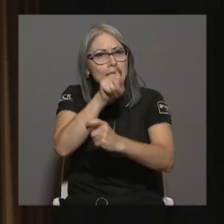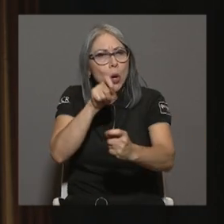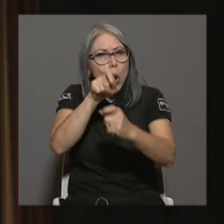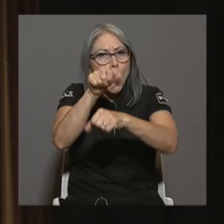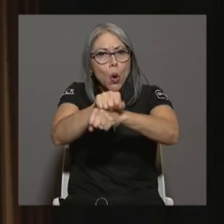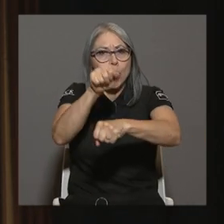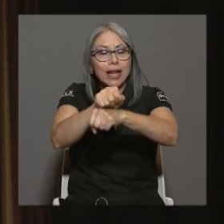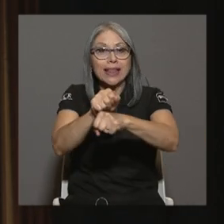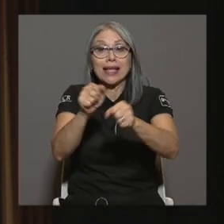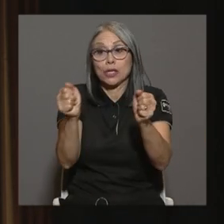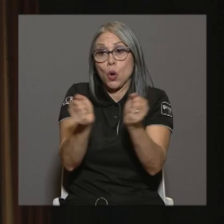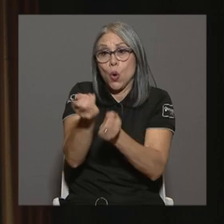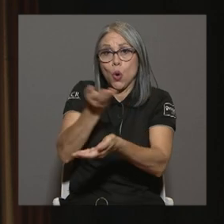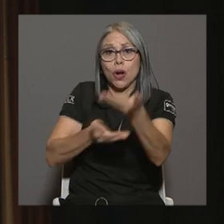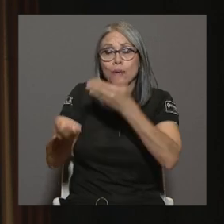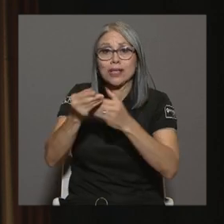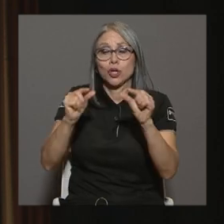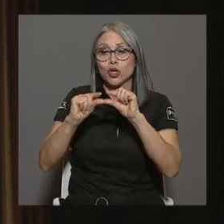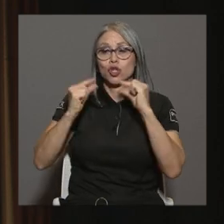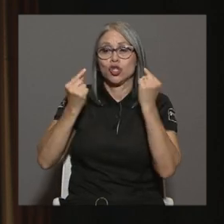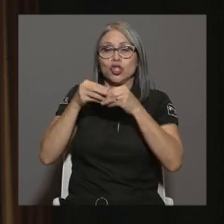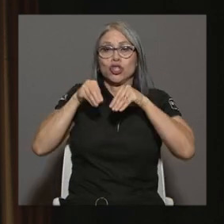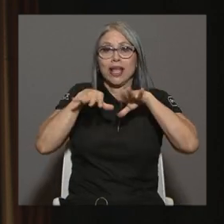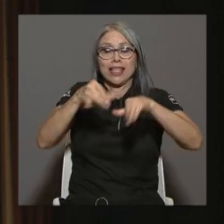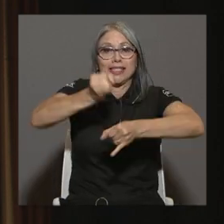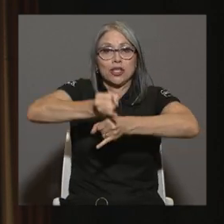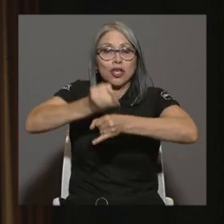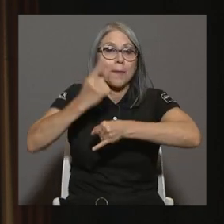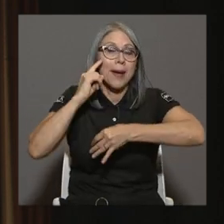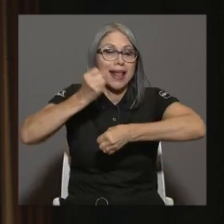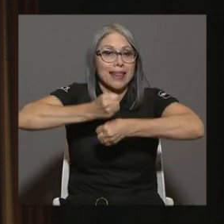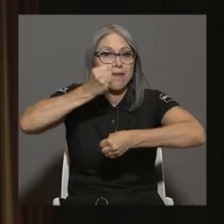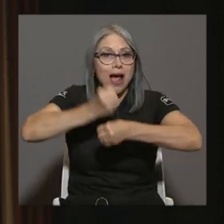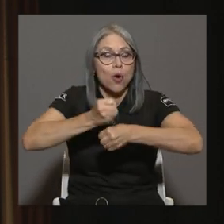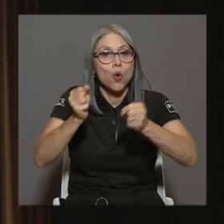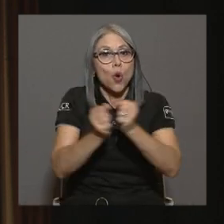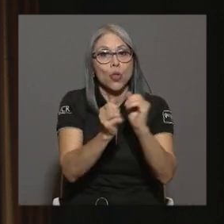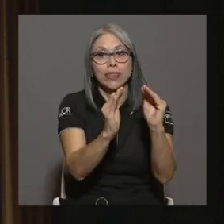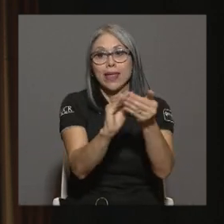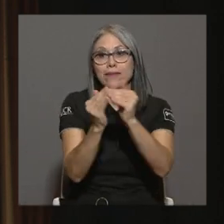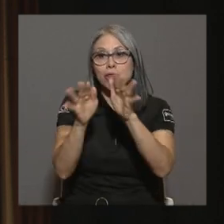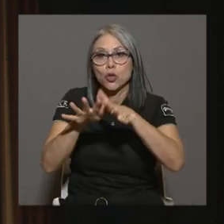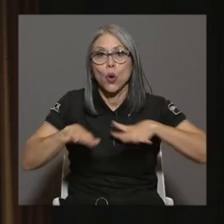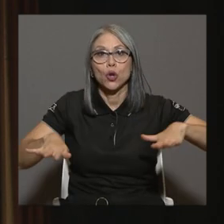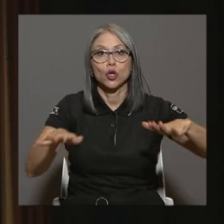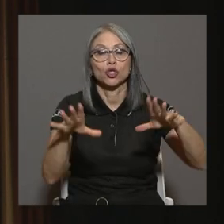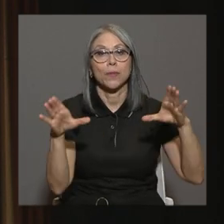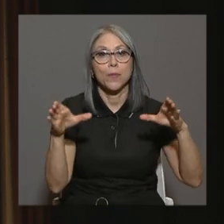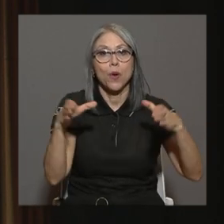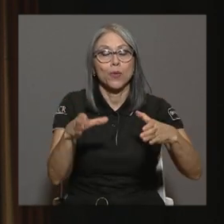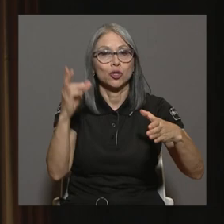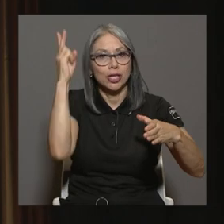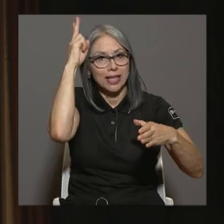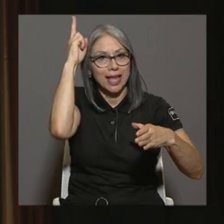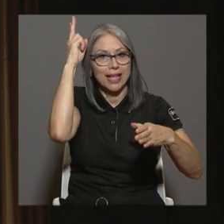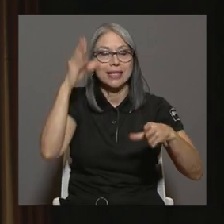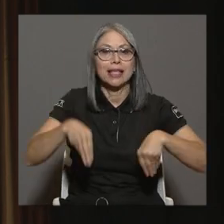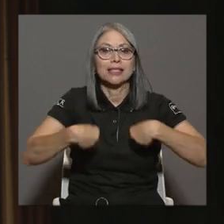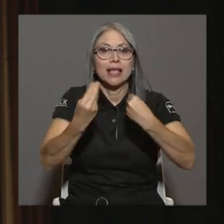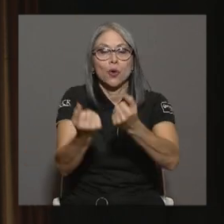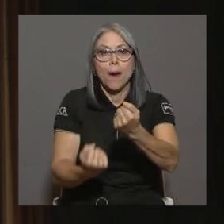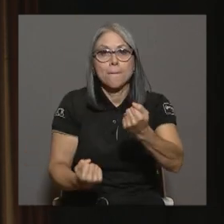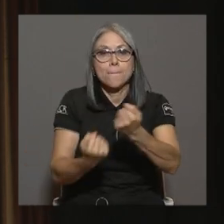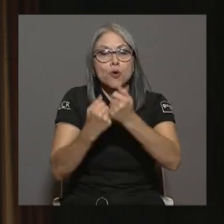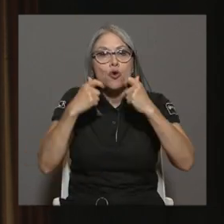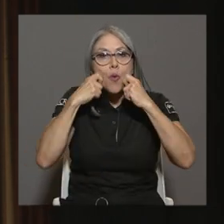con la Red Institucional para el Trabajo con Pueblos y Territorios Indígenas, se brindó apoyo presencial